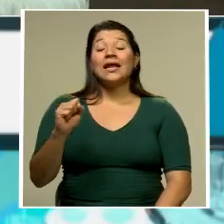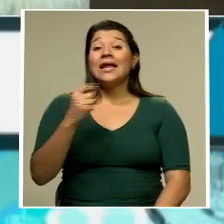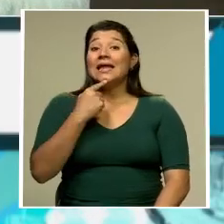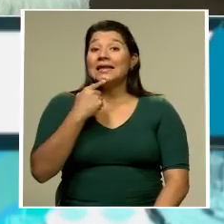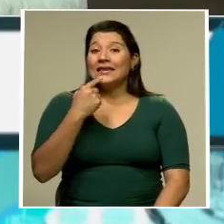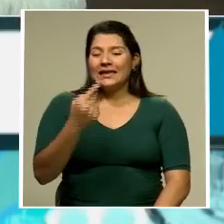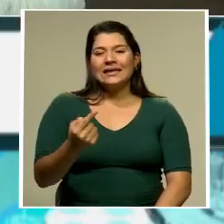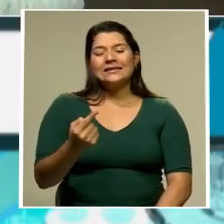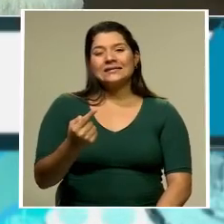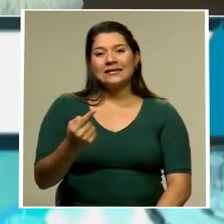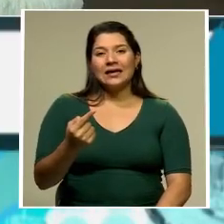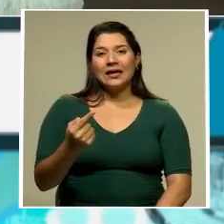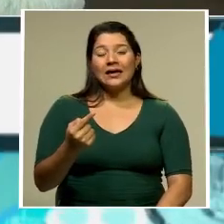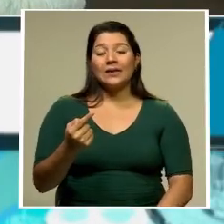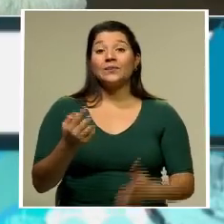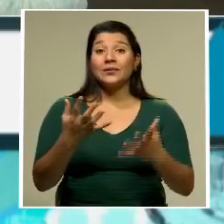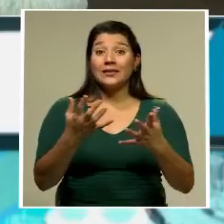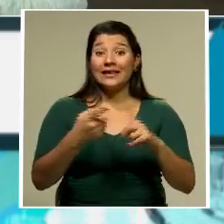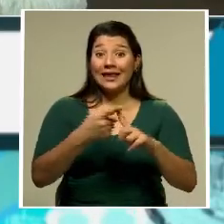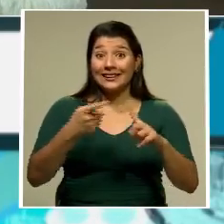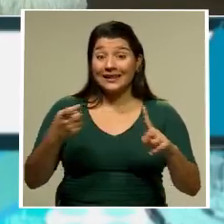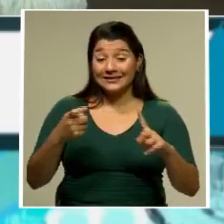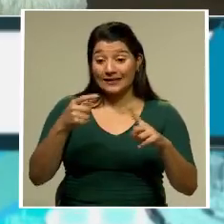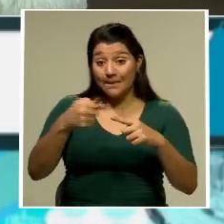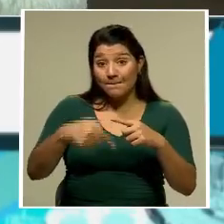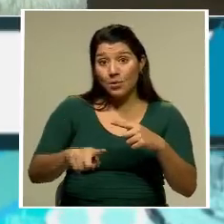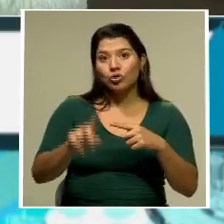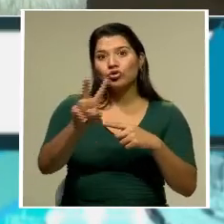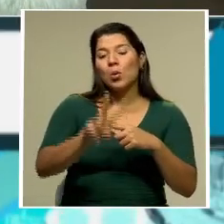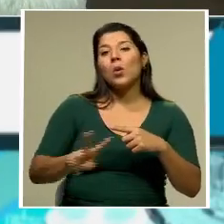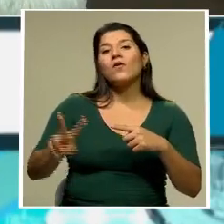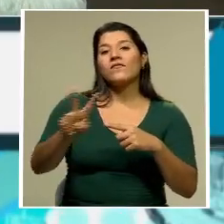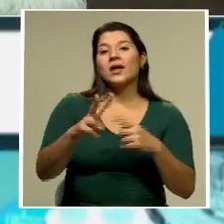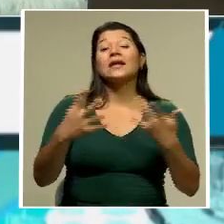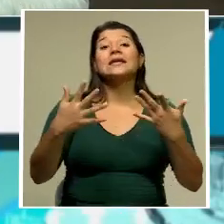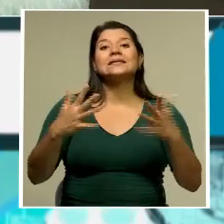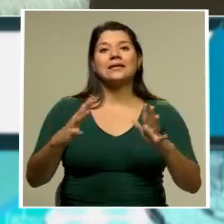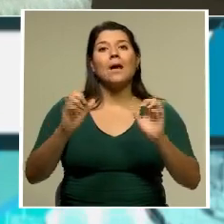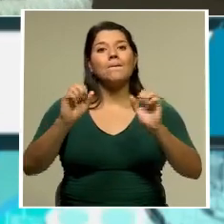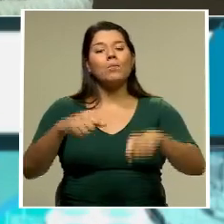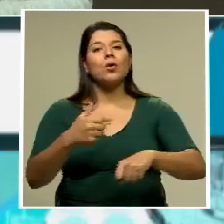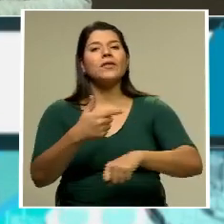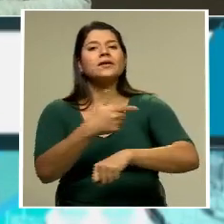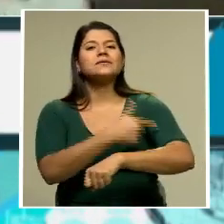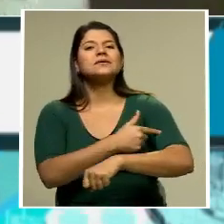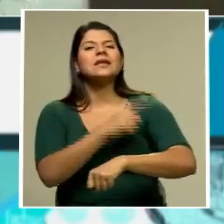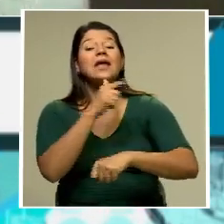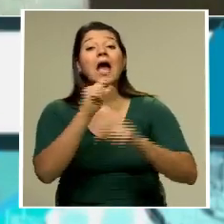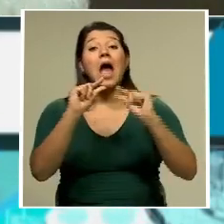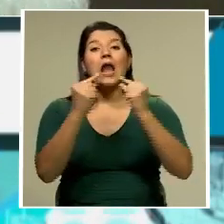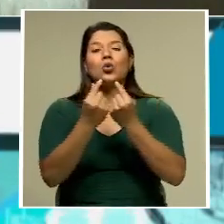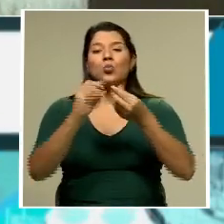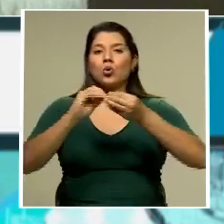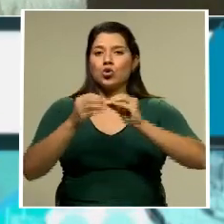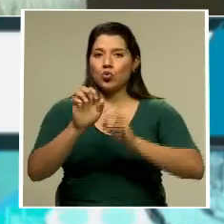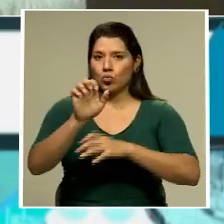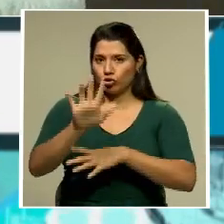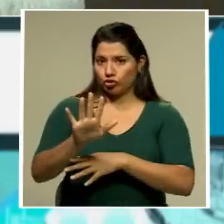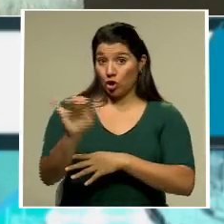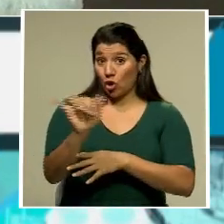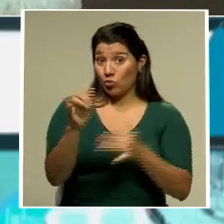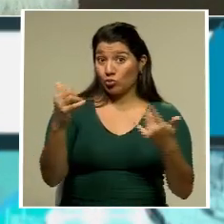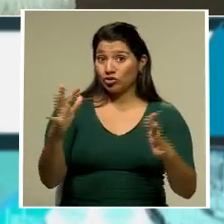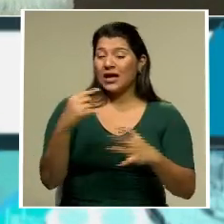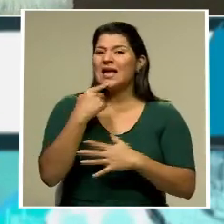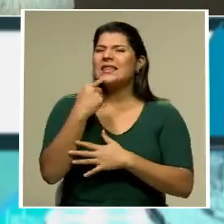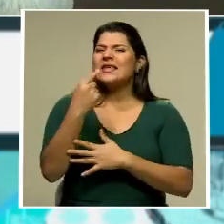indican, se va a activar a partir de este viernes la inmunización contra la COVID-19 para el grupo 5, que como lo mencionábamos